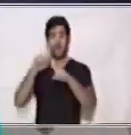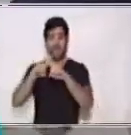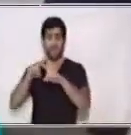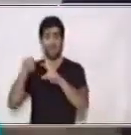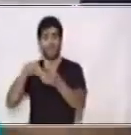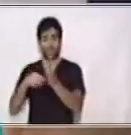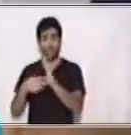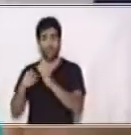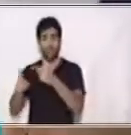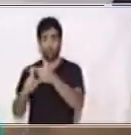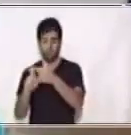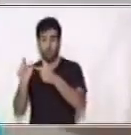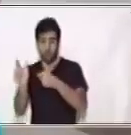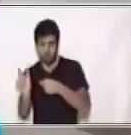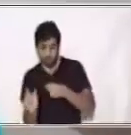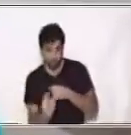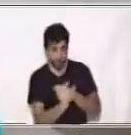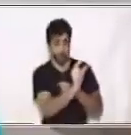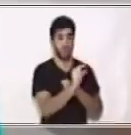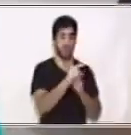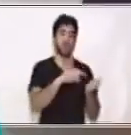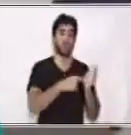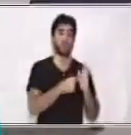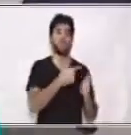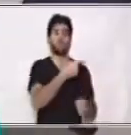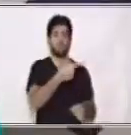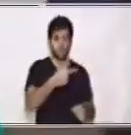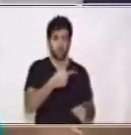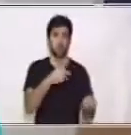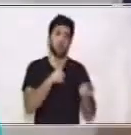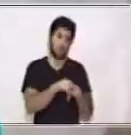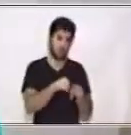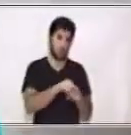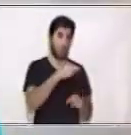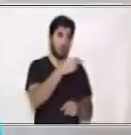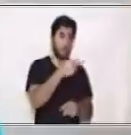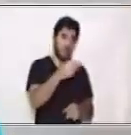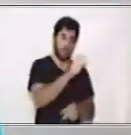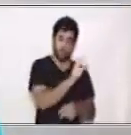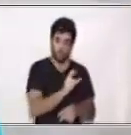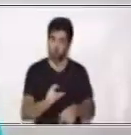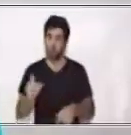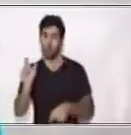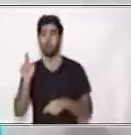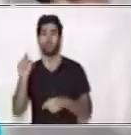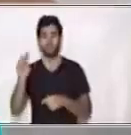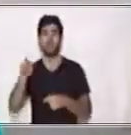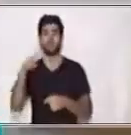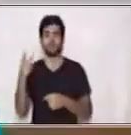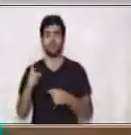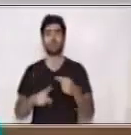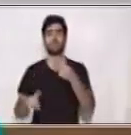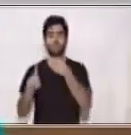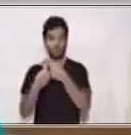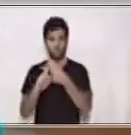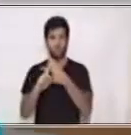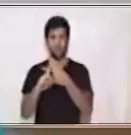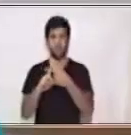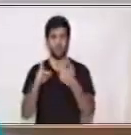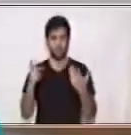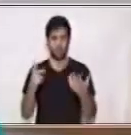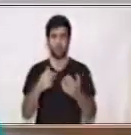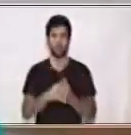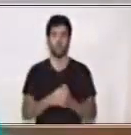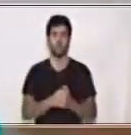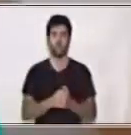a restar. Y si este lado está restando, al otro lado pasa a sumar. Signo contrario. Aquí tengo